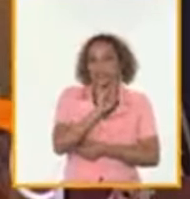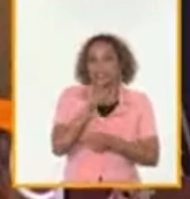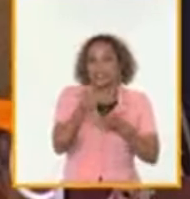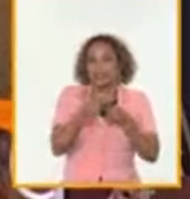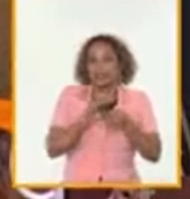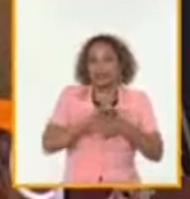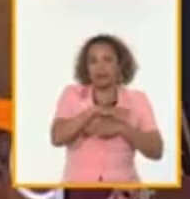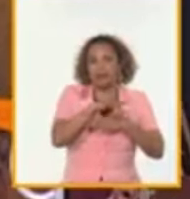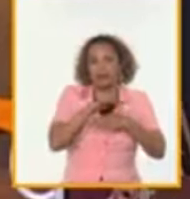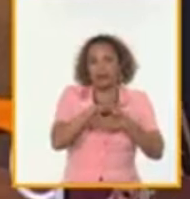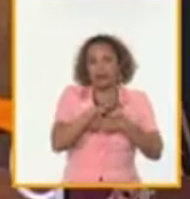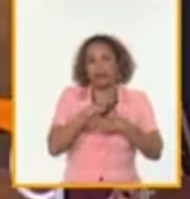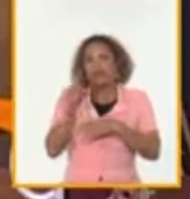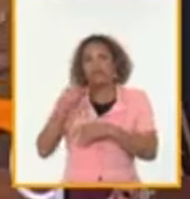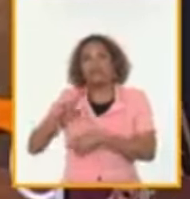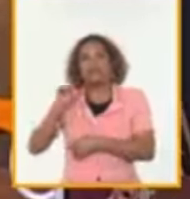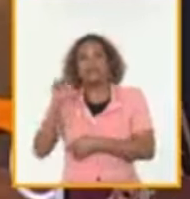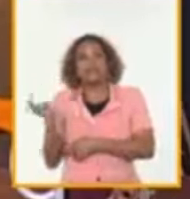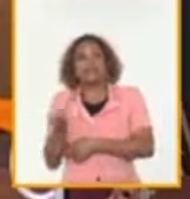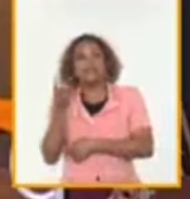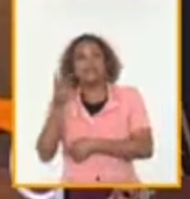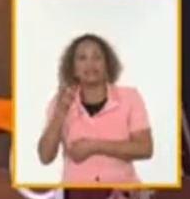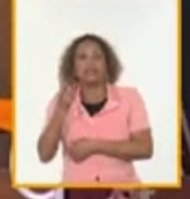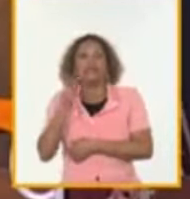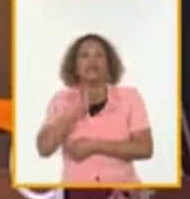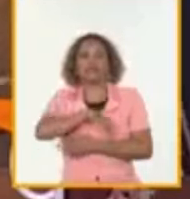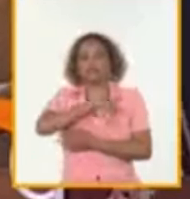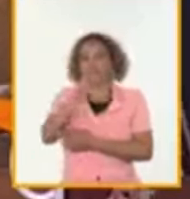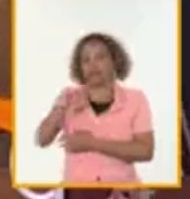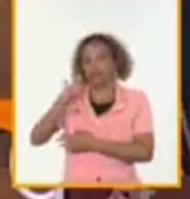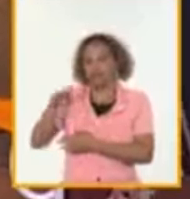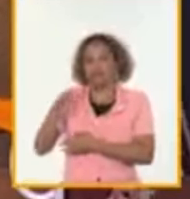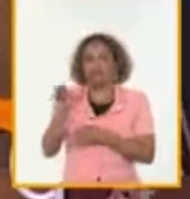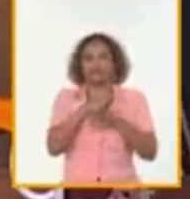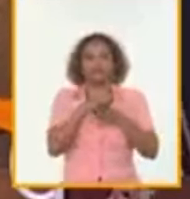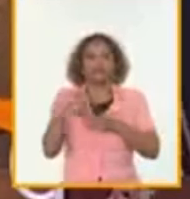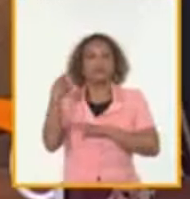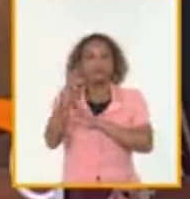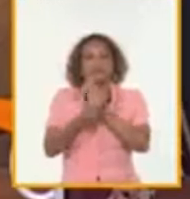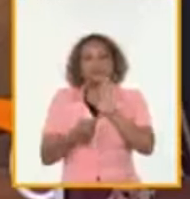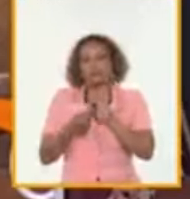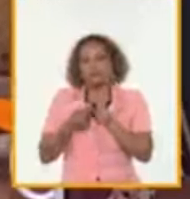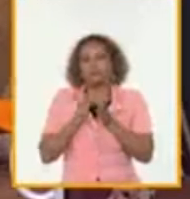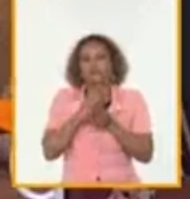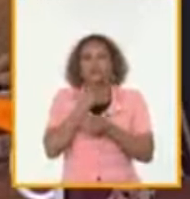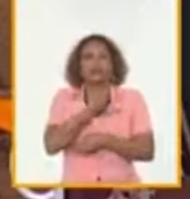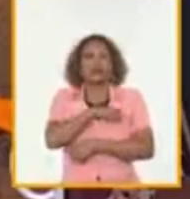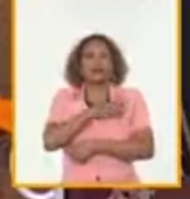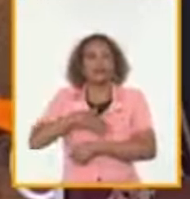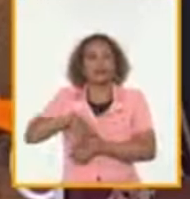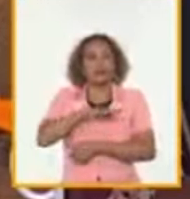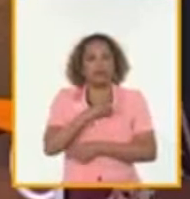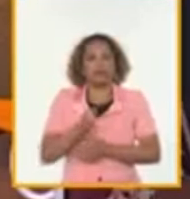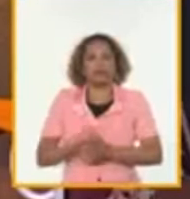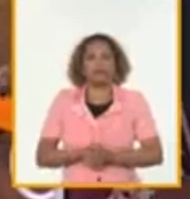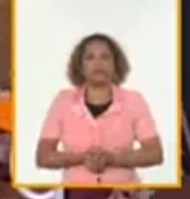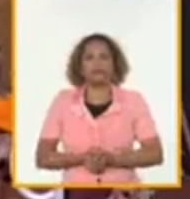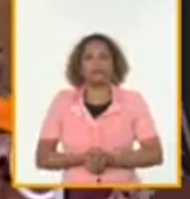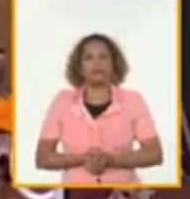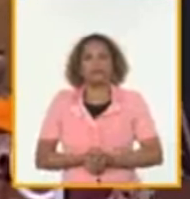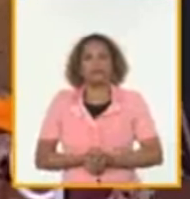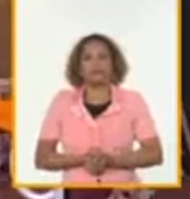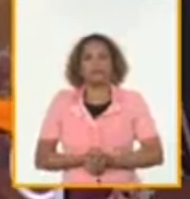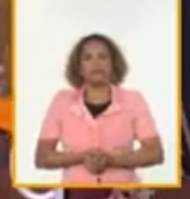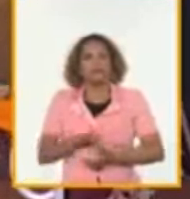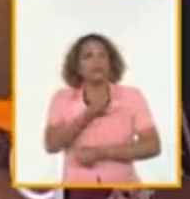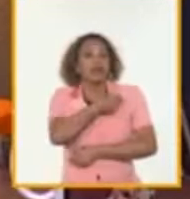tiene tres municipios montañosos o sea diversidad de características en en la en villaclara en esta provincia la